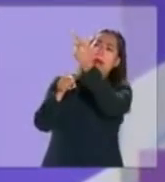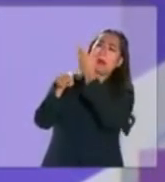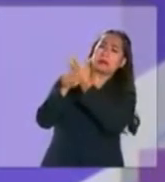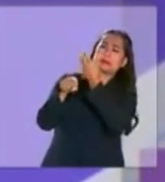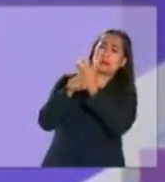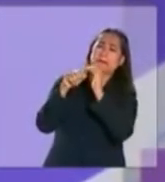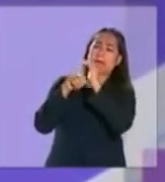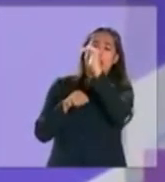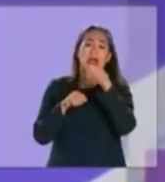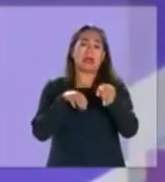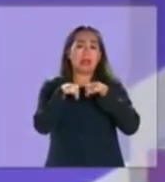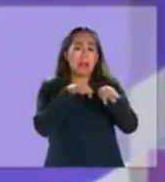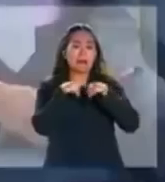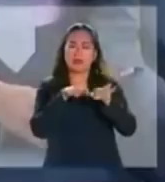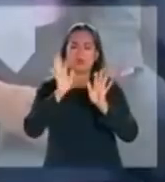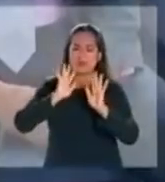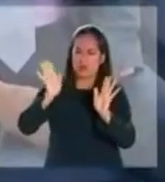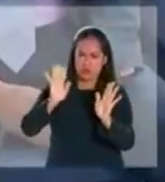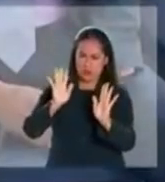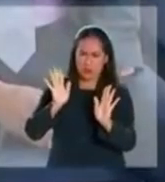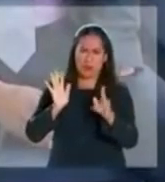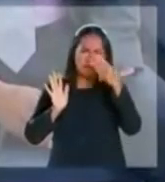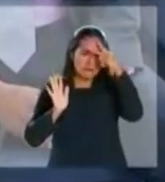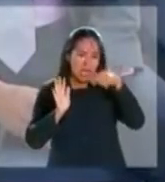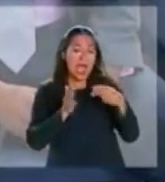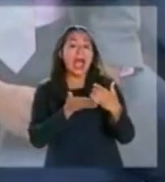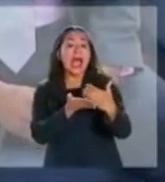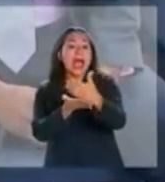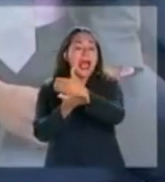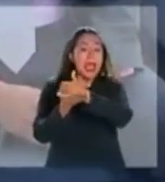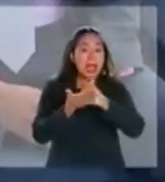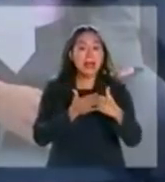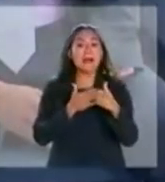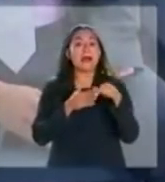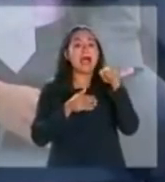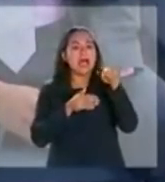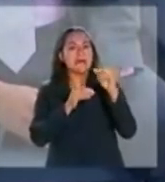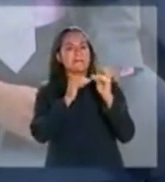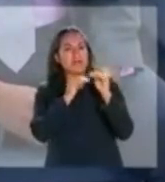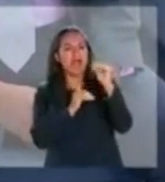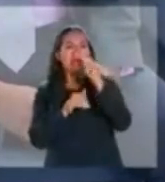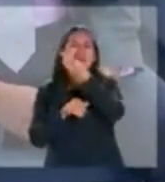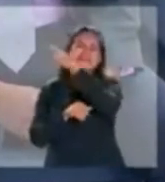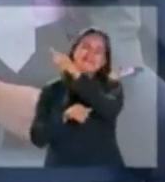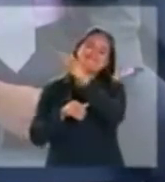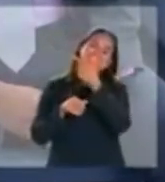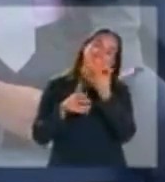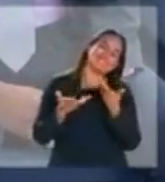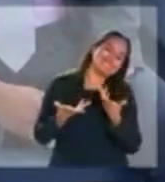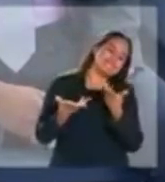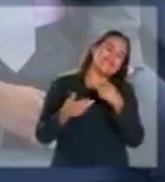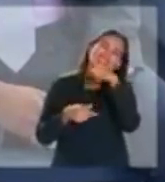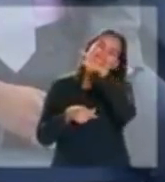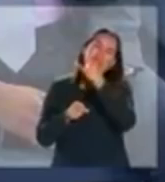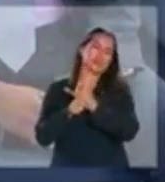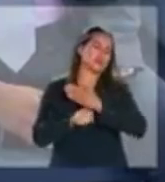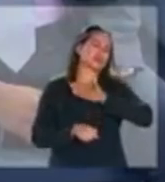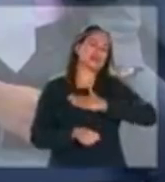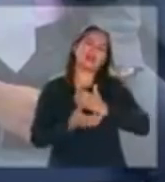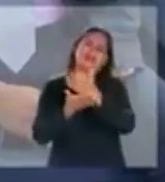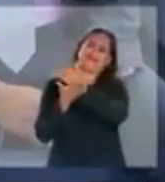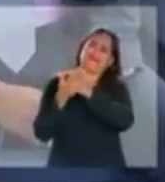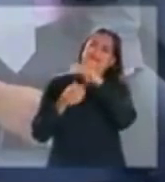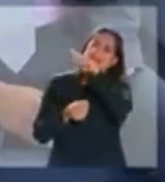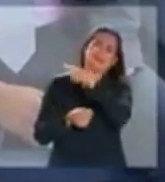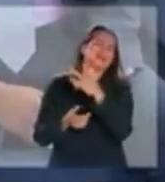trabajadores mexicanos llega a ganar hasta diez veces más esto es totalmente injusto no podemos estar